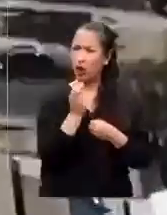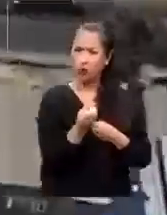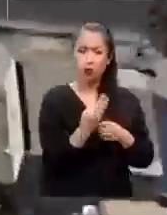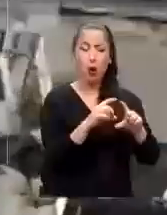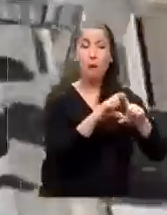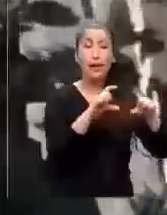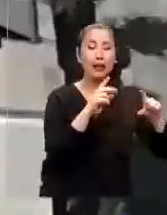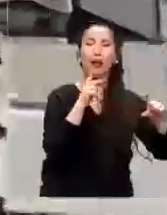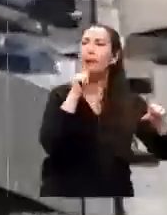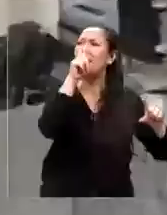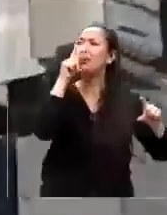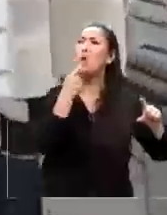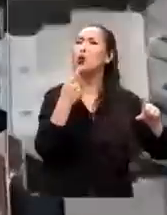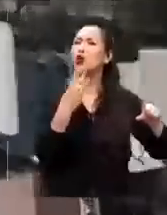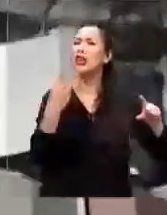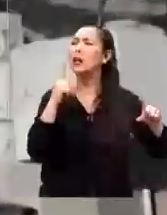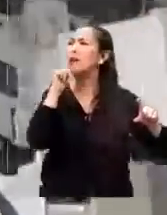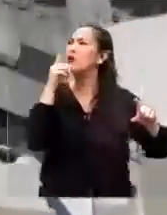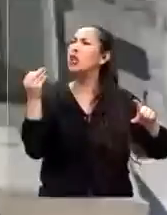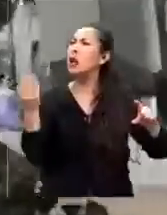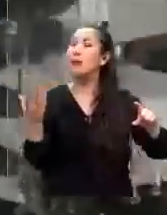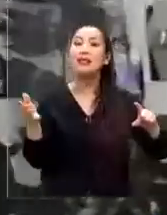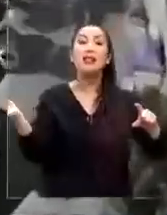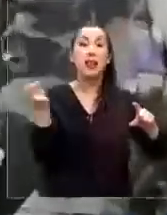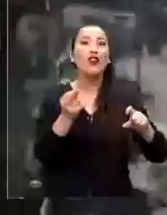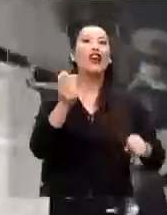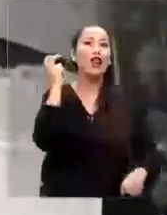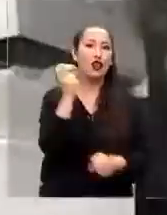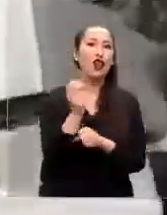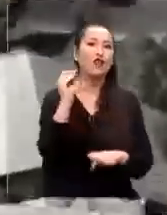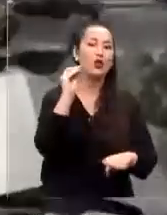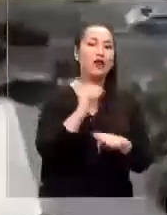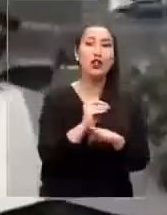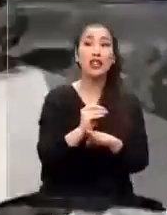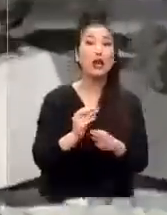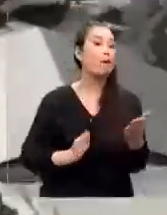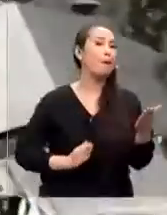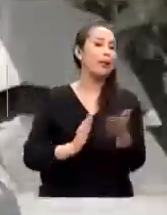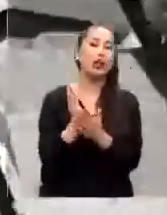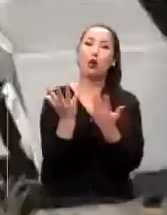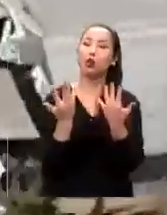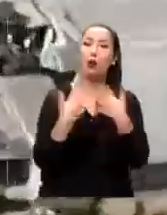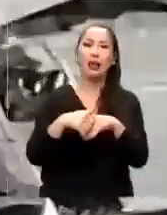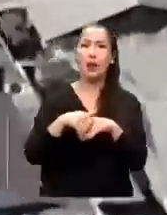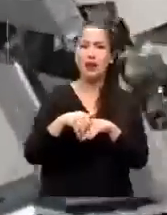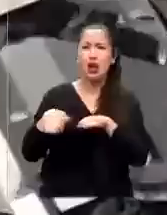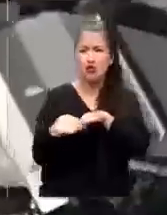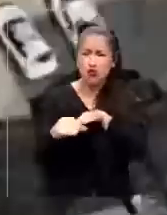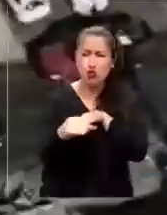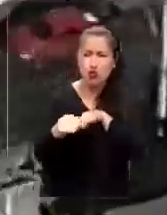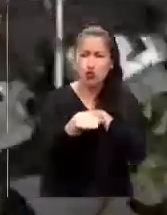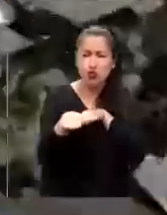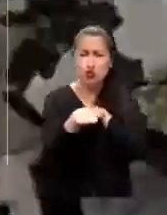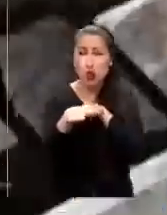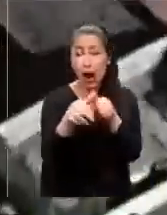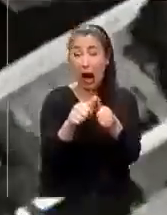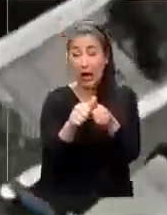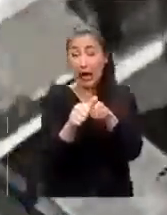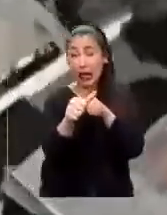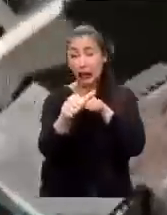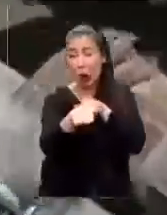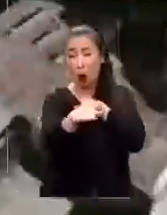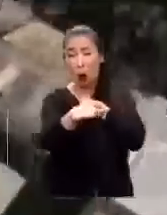se percatan que mantenían cargo vigente por robo. Se realiza la alerta inmediata, se inicia el seguimiento de este vehículo a distancia. Finalmente